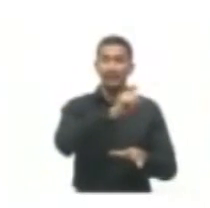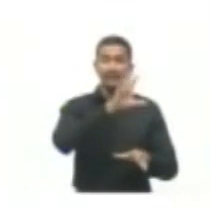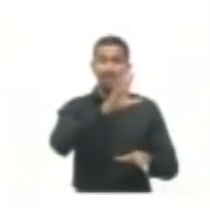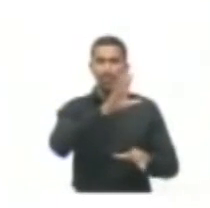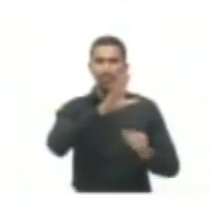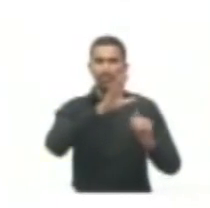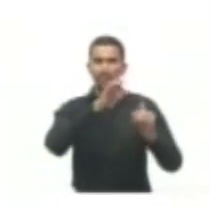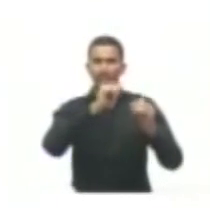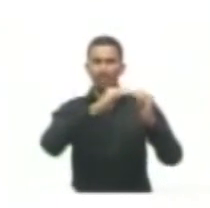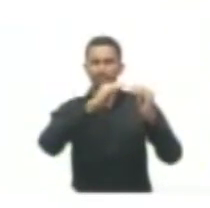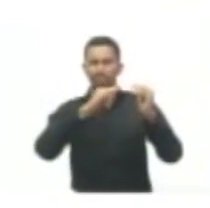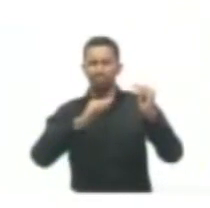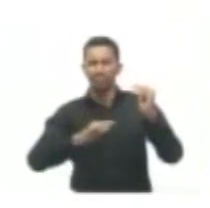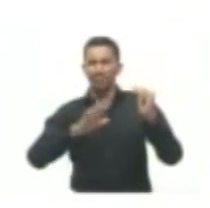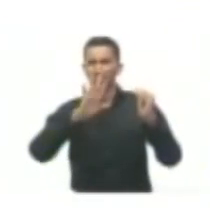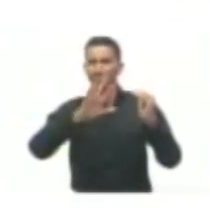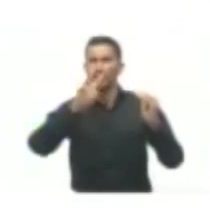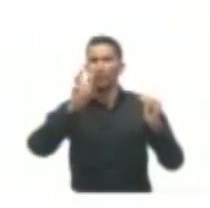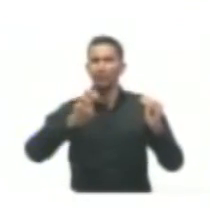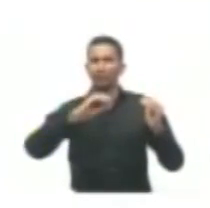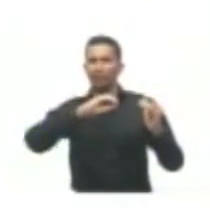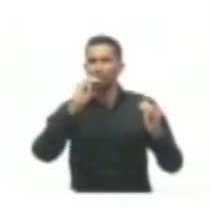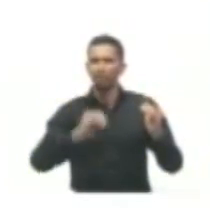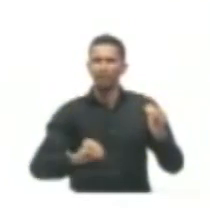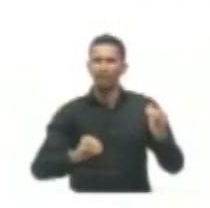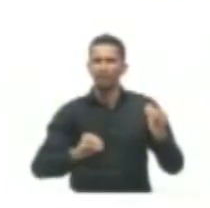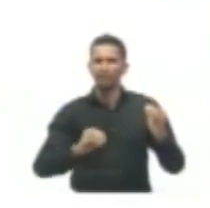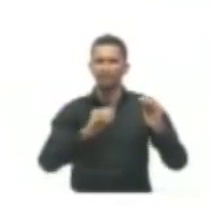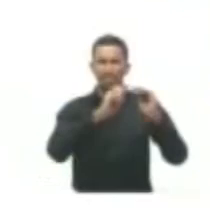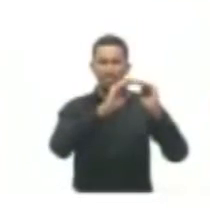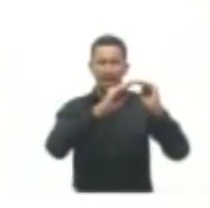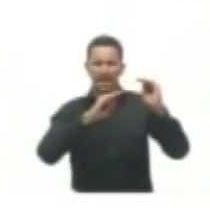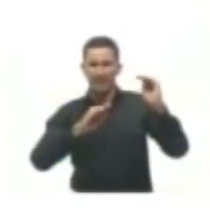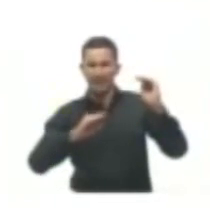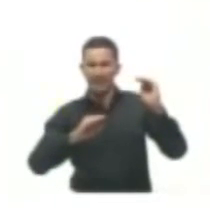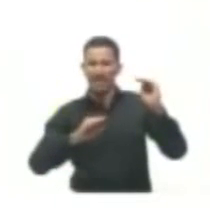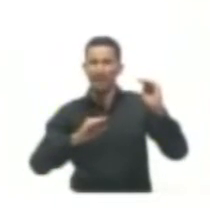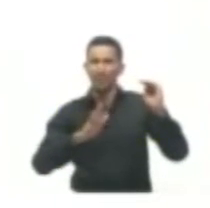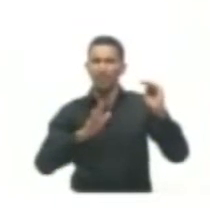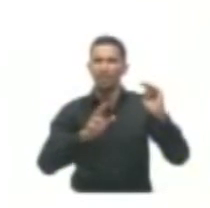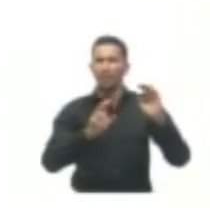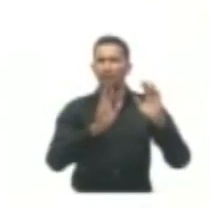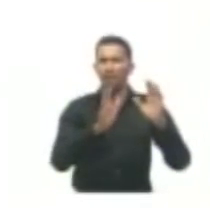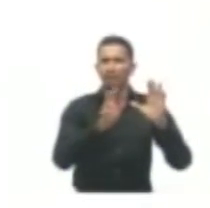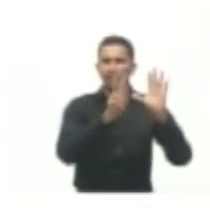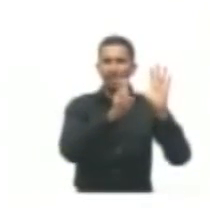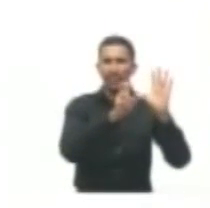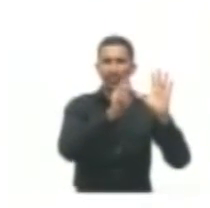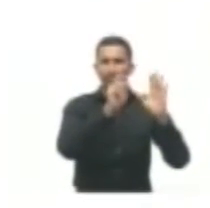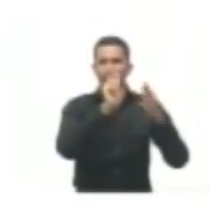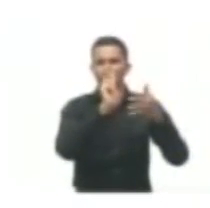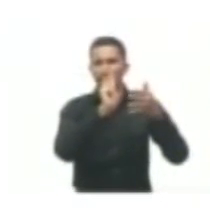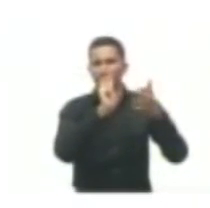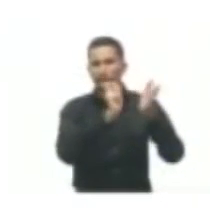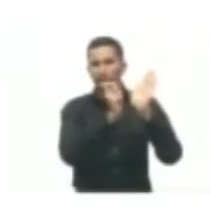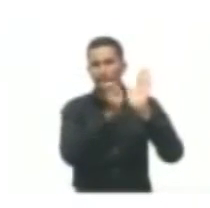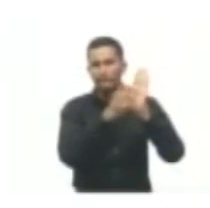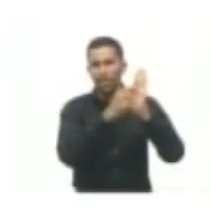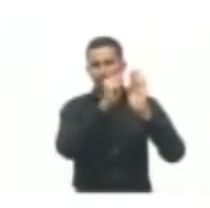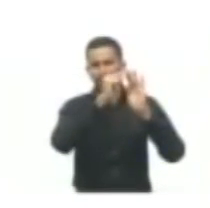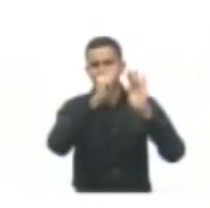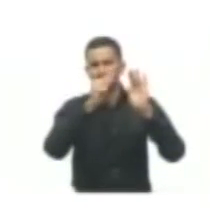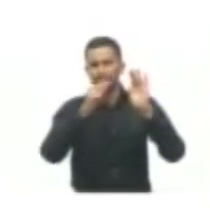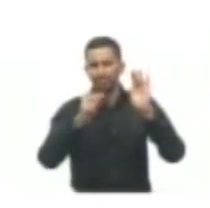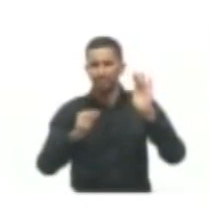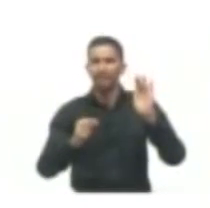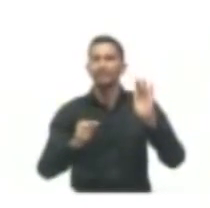58%. O sea, estamos bajando como unos 60, como unos 7 puntos. Y